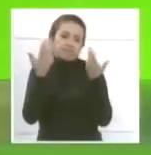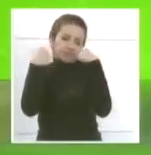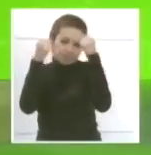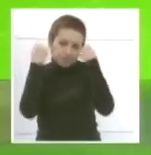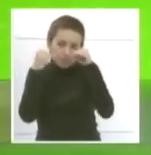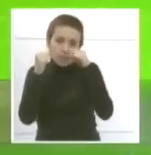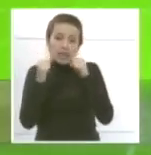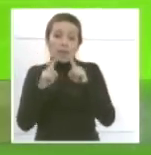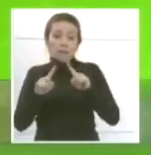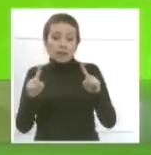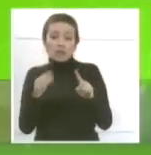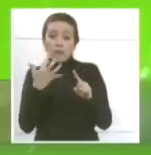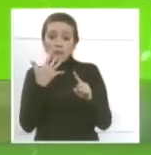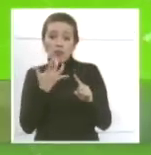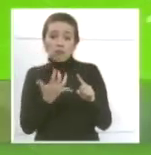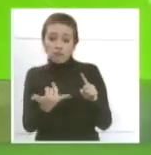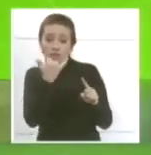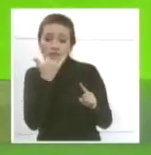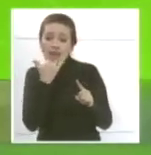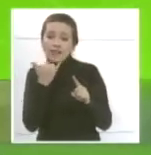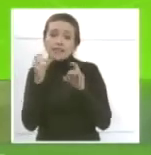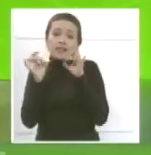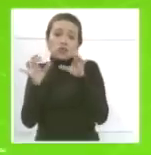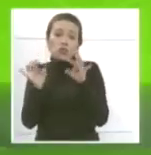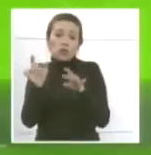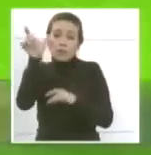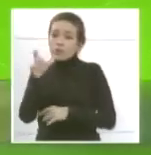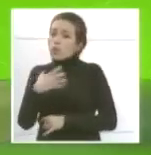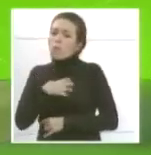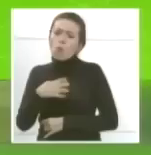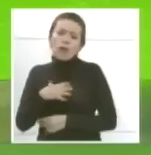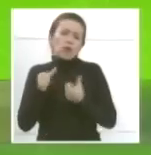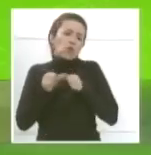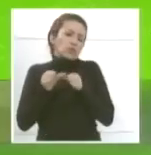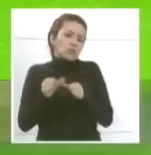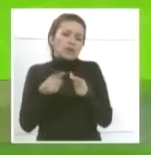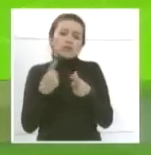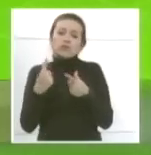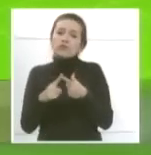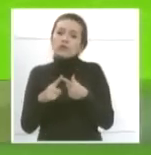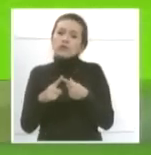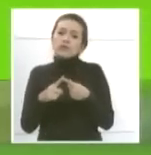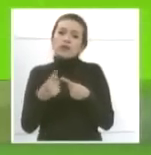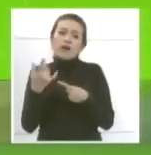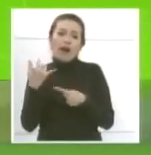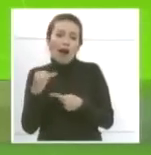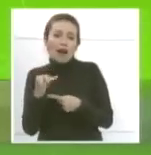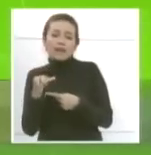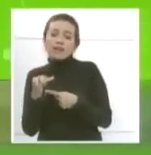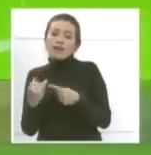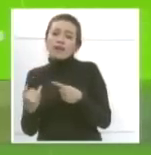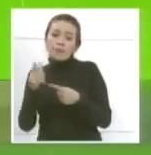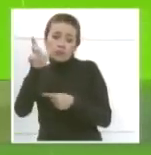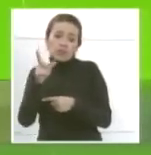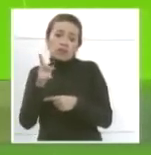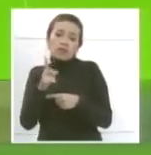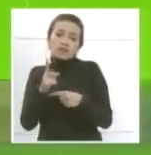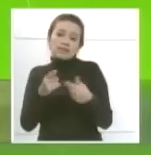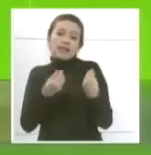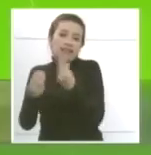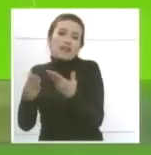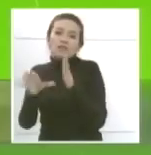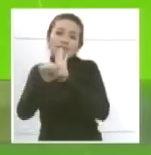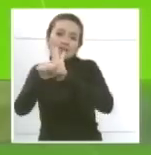falla y el dolor limita la capacidad de vida diaria del paciente, entonces tenemos la herramienta de la cirugía. Pero la cirugía no es